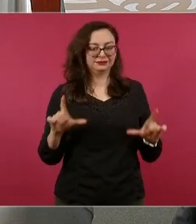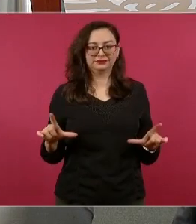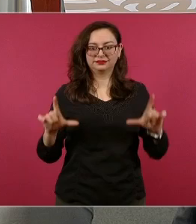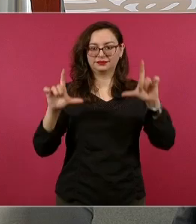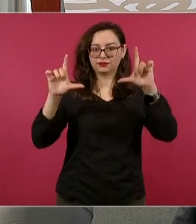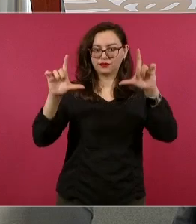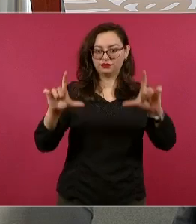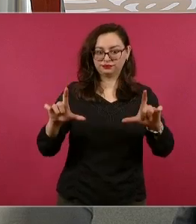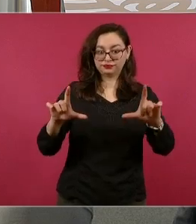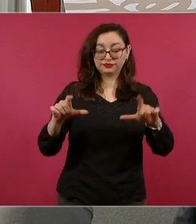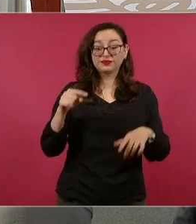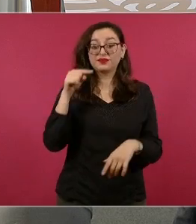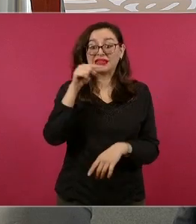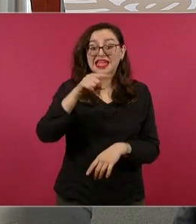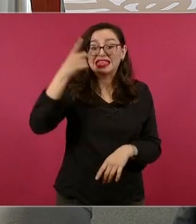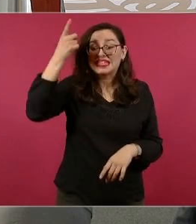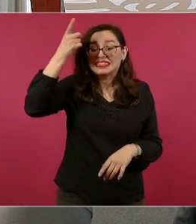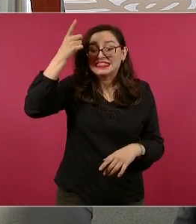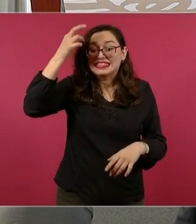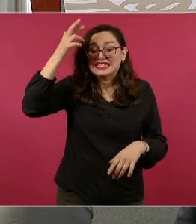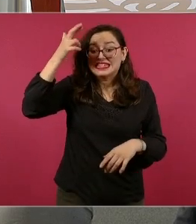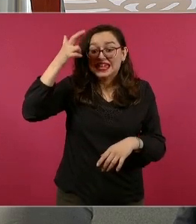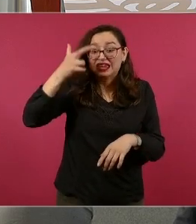El que fue director